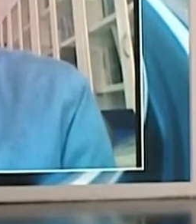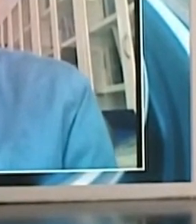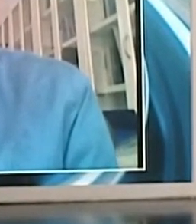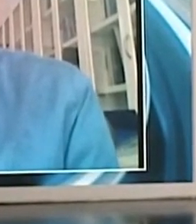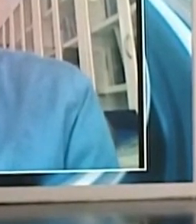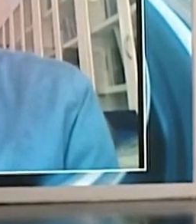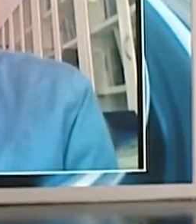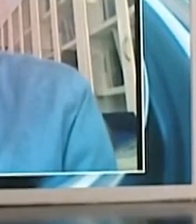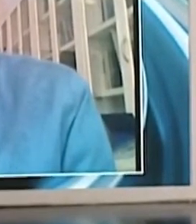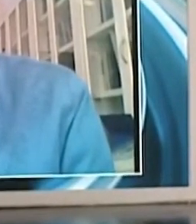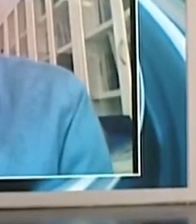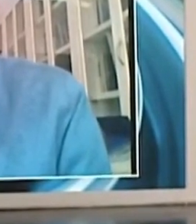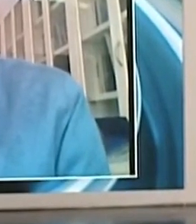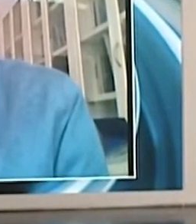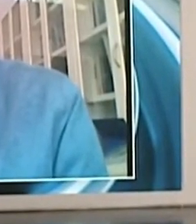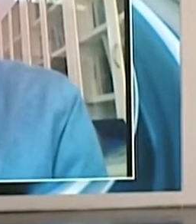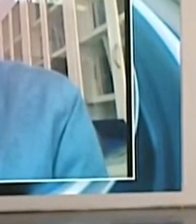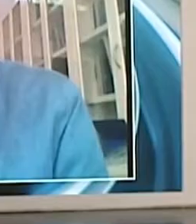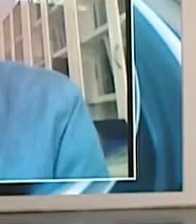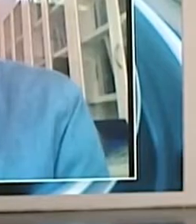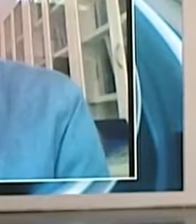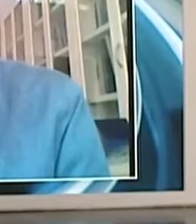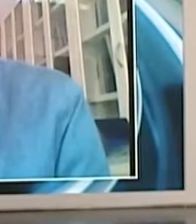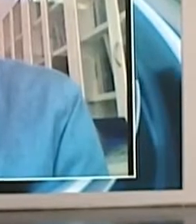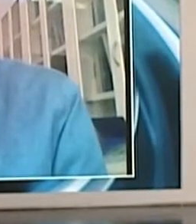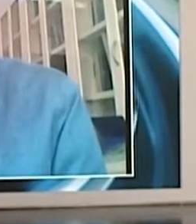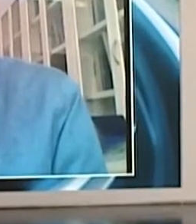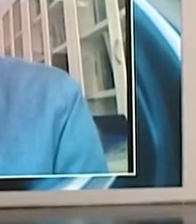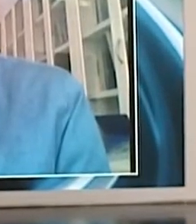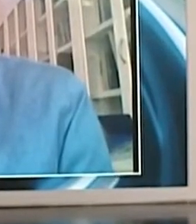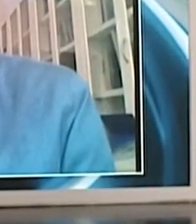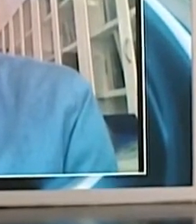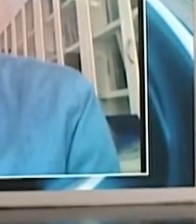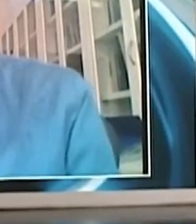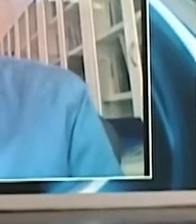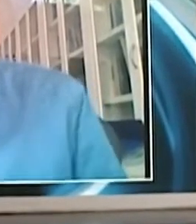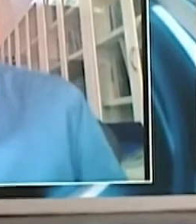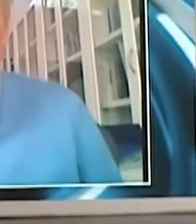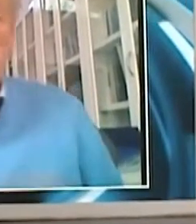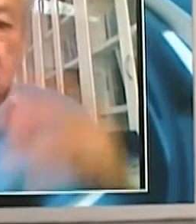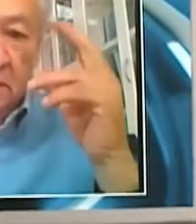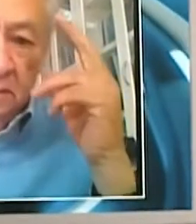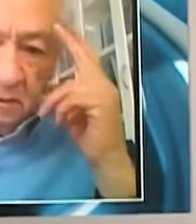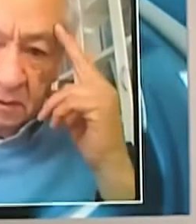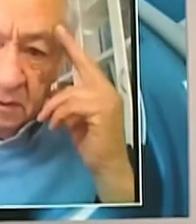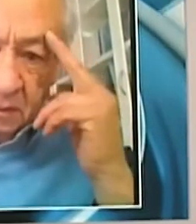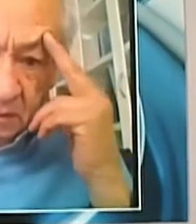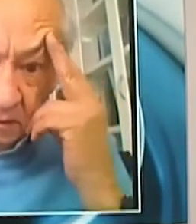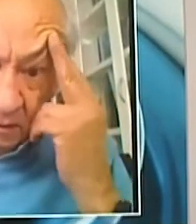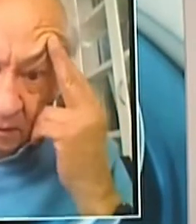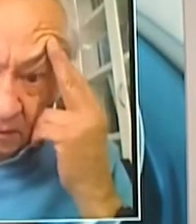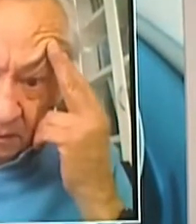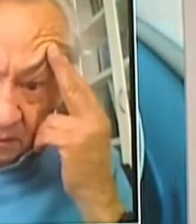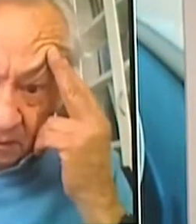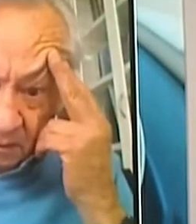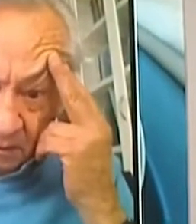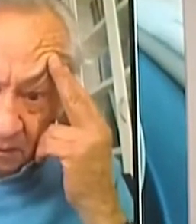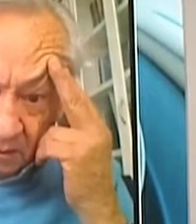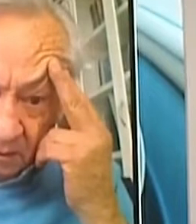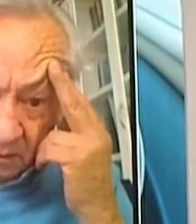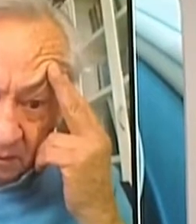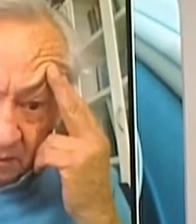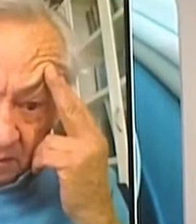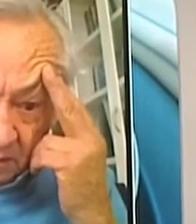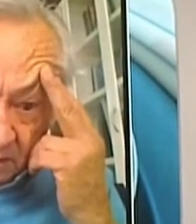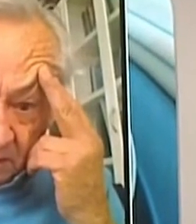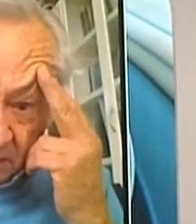de esas características y que además para que México pueda tener un rol tan importante en esta alianza, considerando, por ejemplo, la relación estratégica